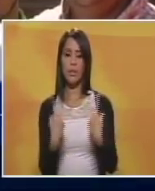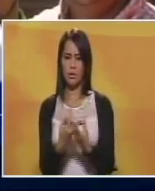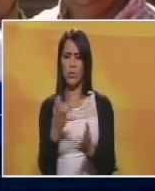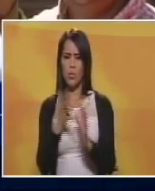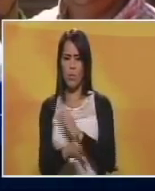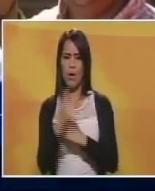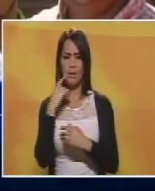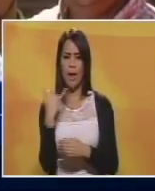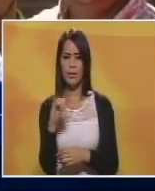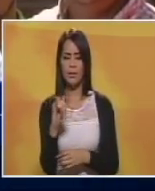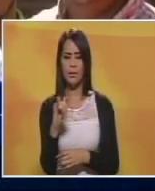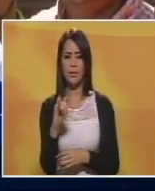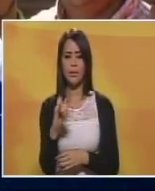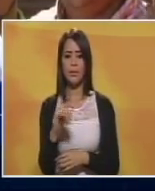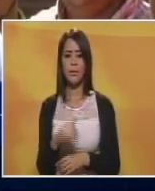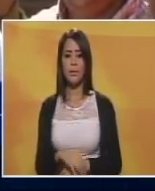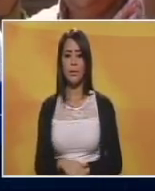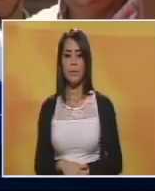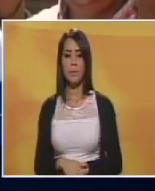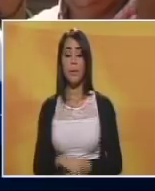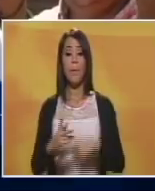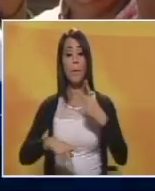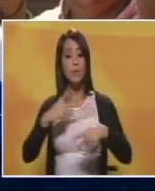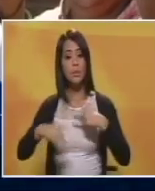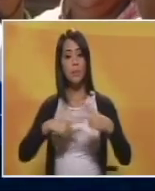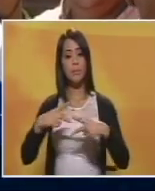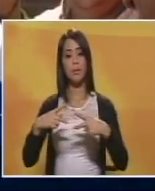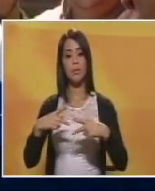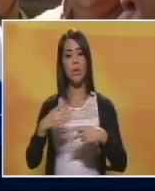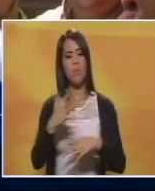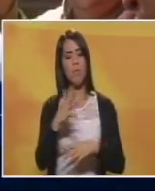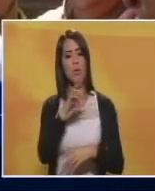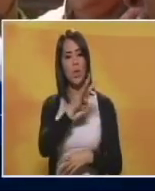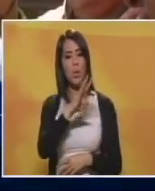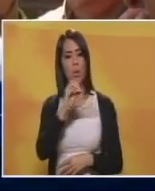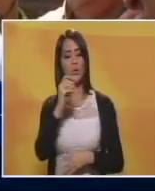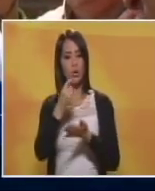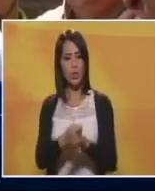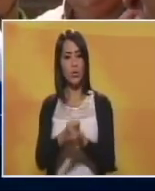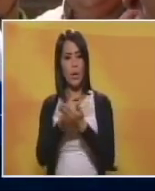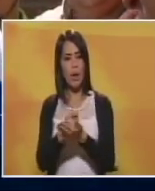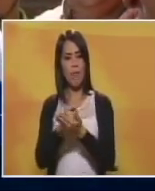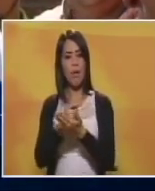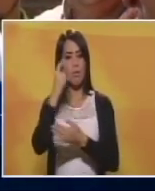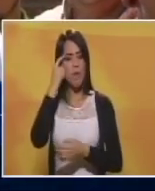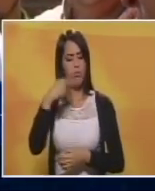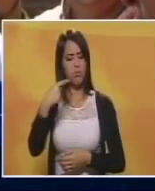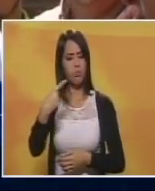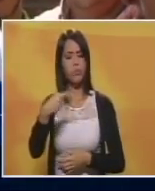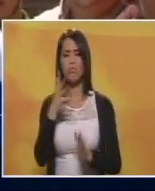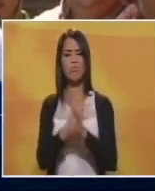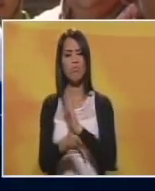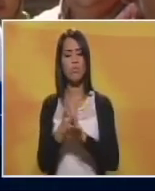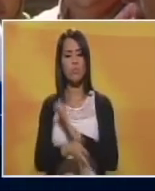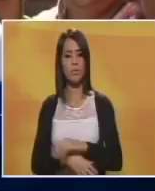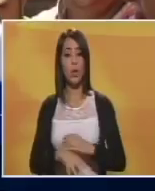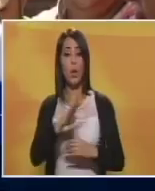que tenemos acá es una planta que tiene una capacidad de procesamiento de 400 toneladas a día. Esto significa